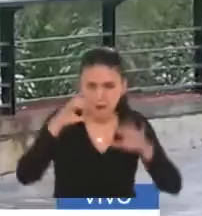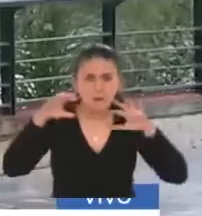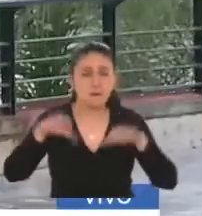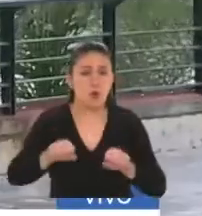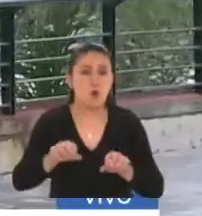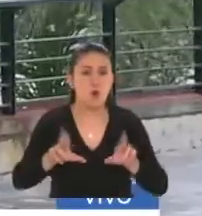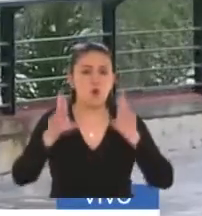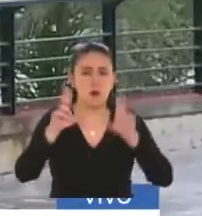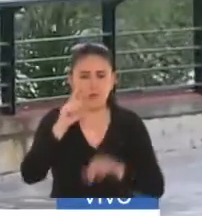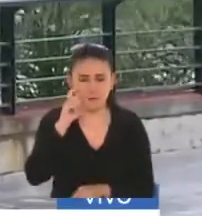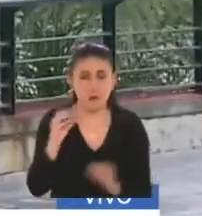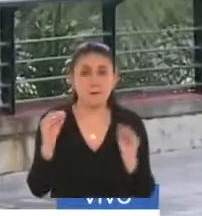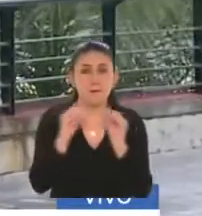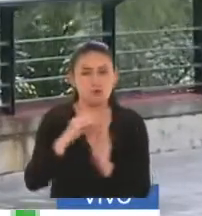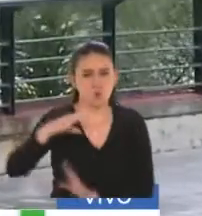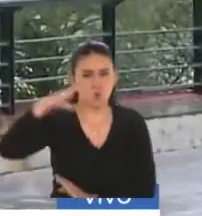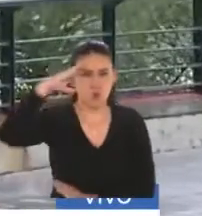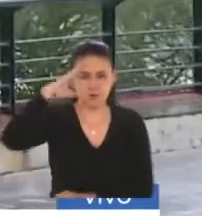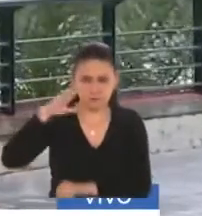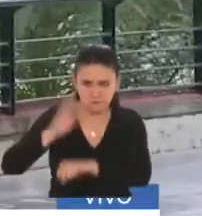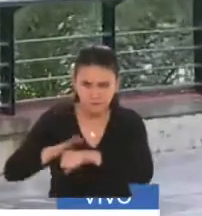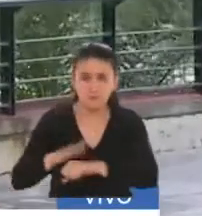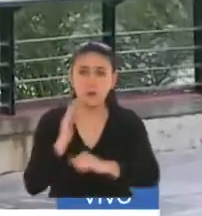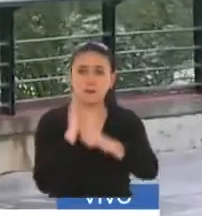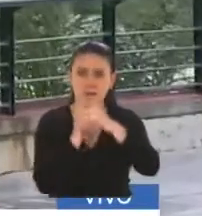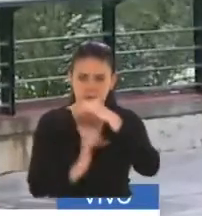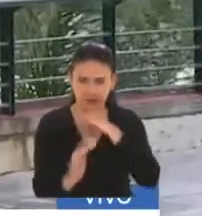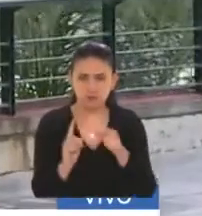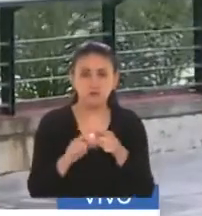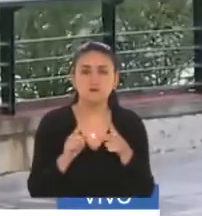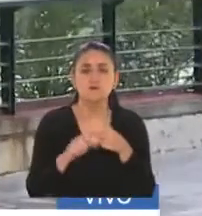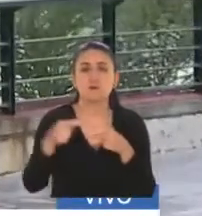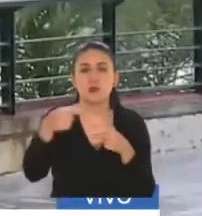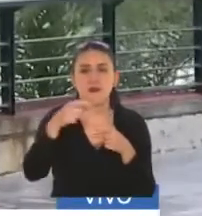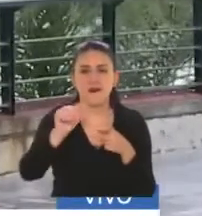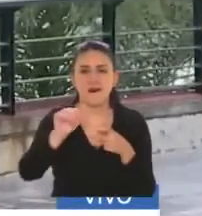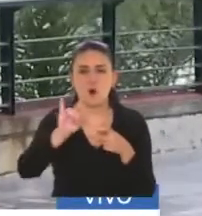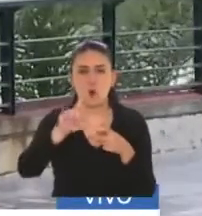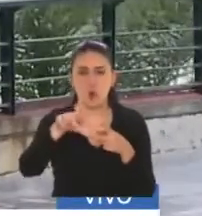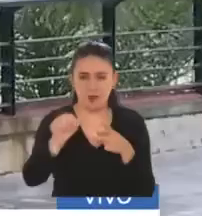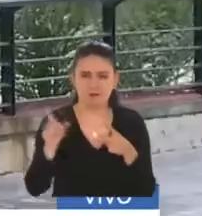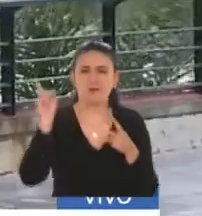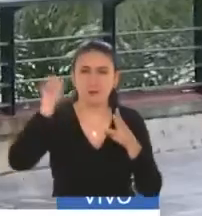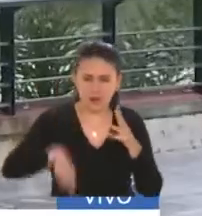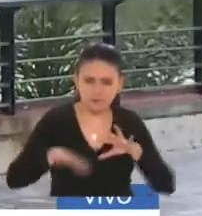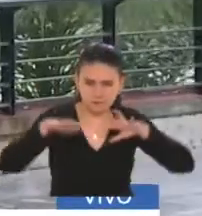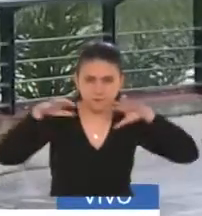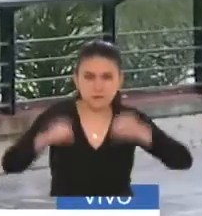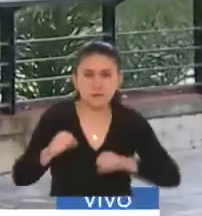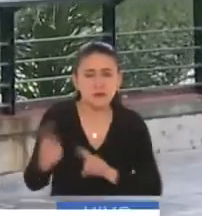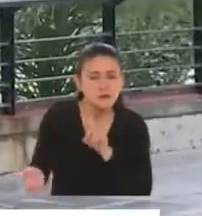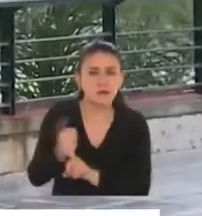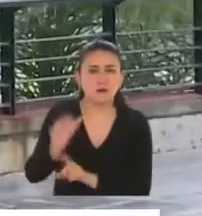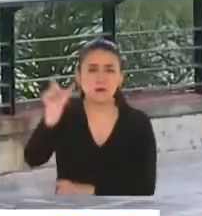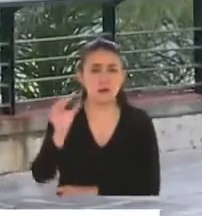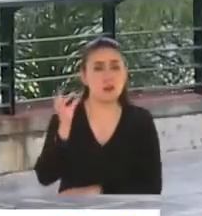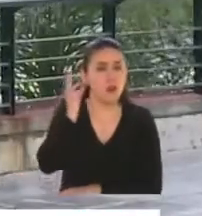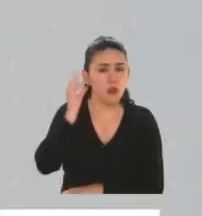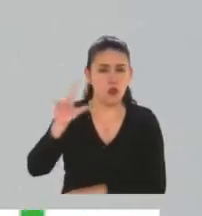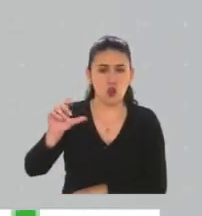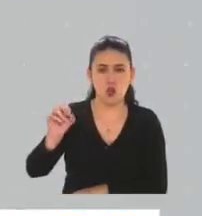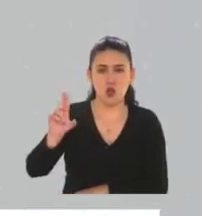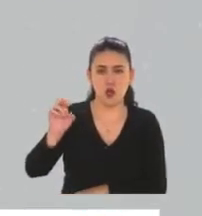se activó a la Policía Nacional, Migración Colombia y Gaula para poder dar con el paradero de Lorena.